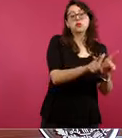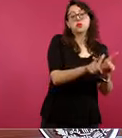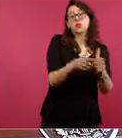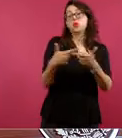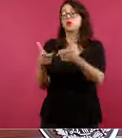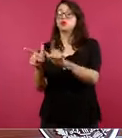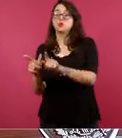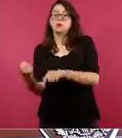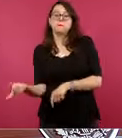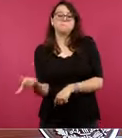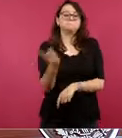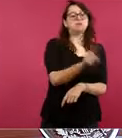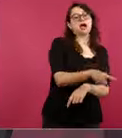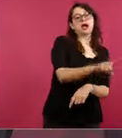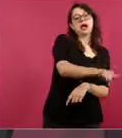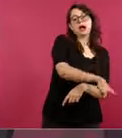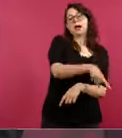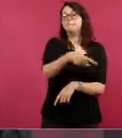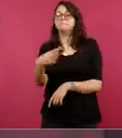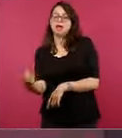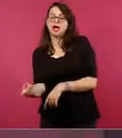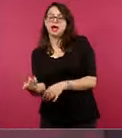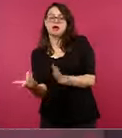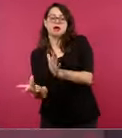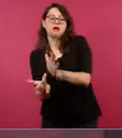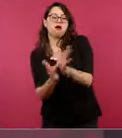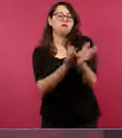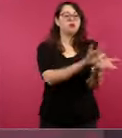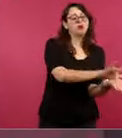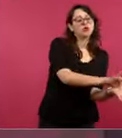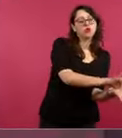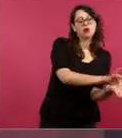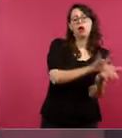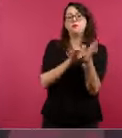uno al otro, o sea, se ayudaron.